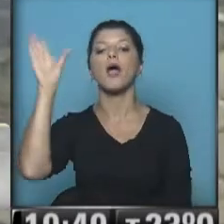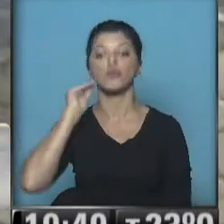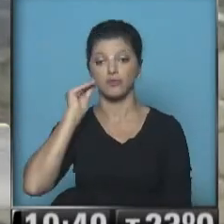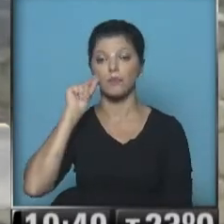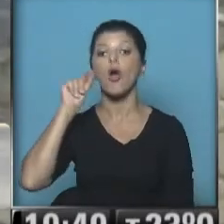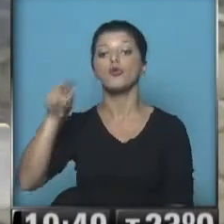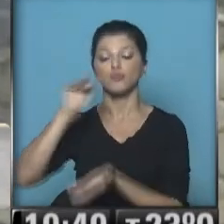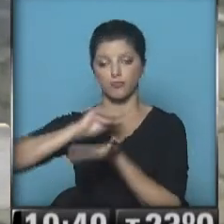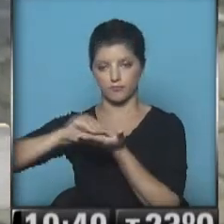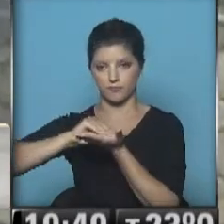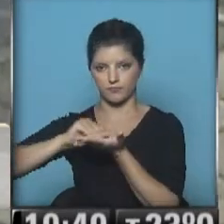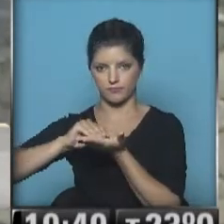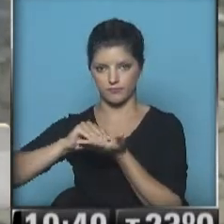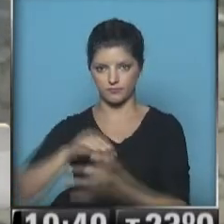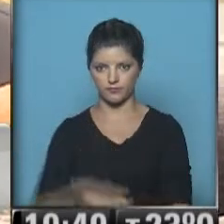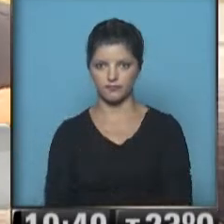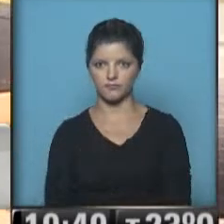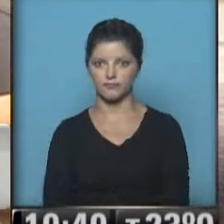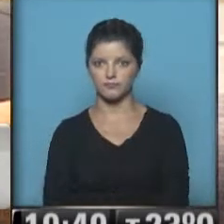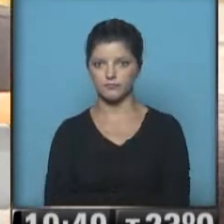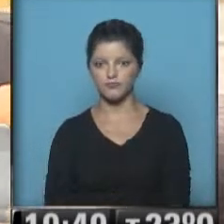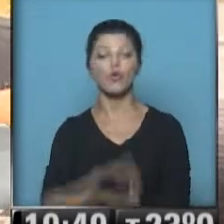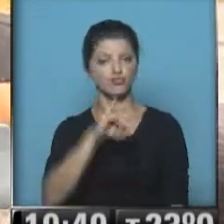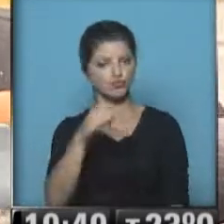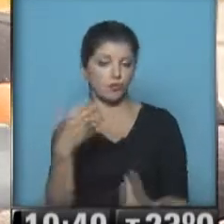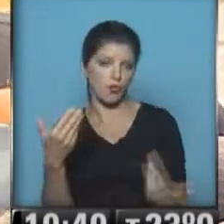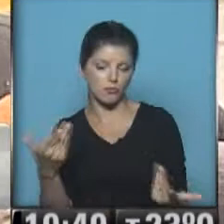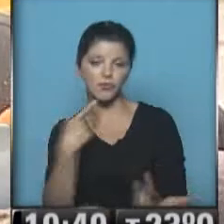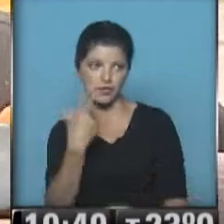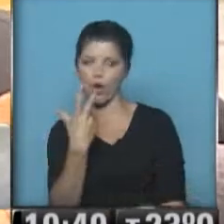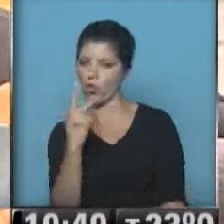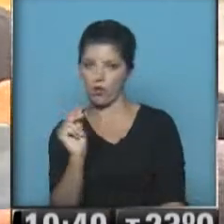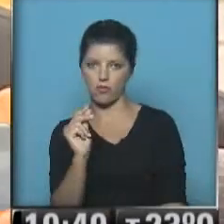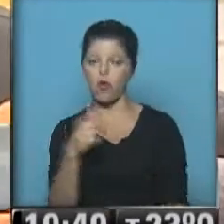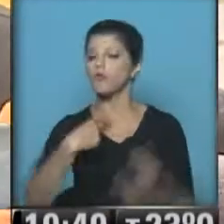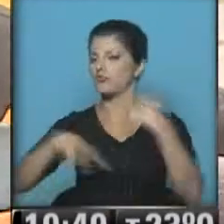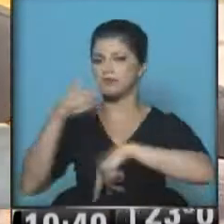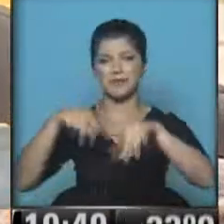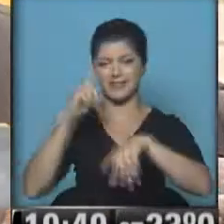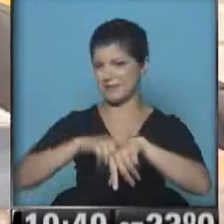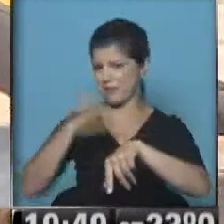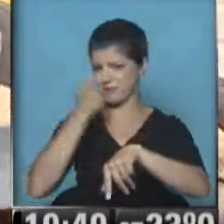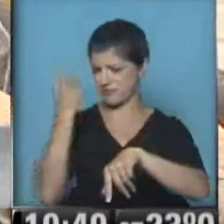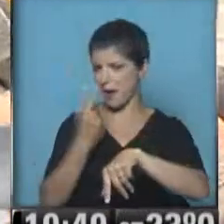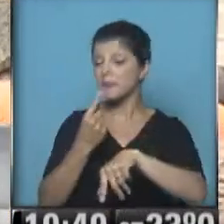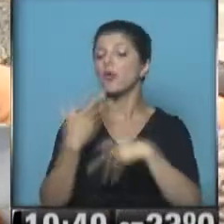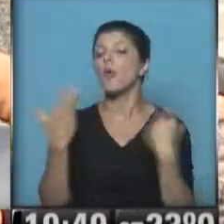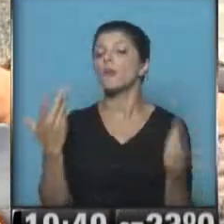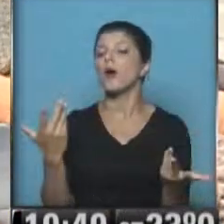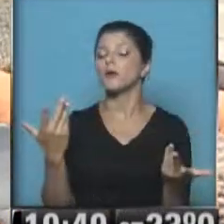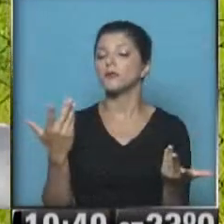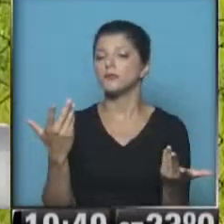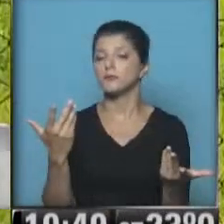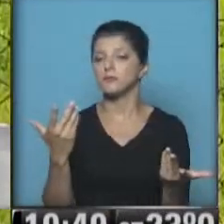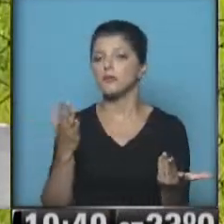del abogado de Ascona. Sí, sí, por supuesto, se negó a declarar, fue un trámite rápido, pero yo estuve hablando